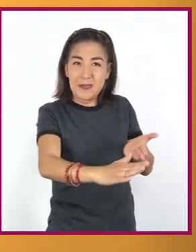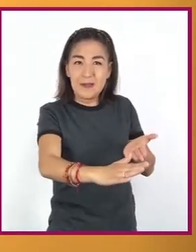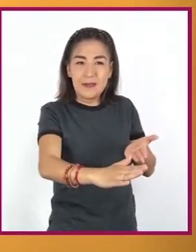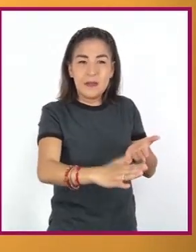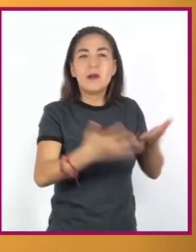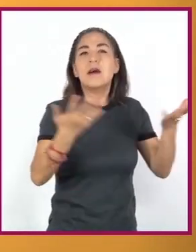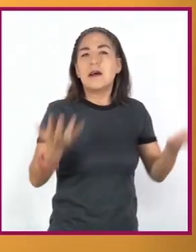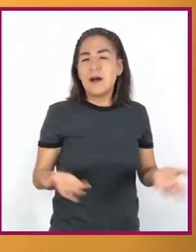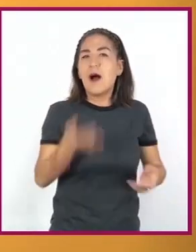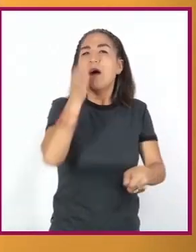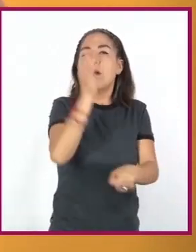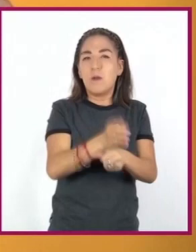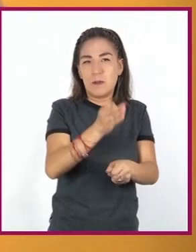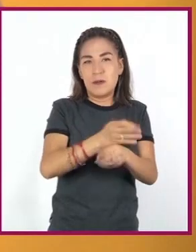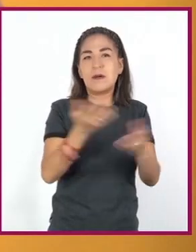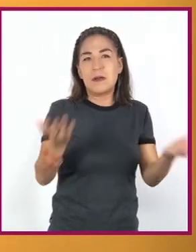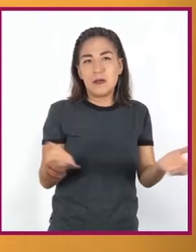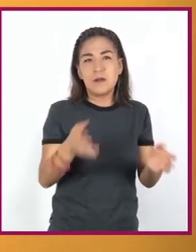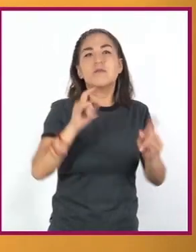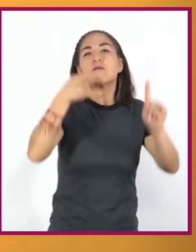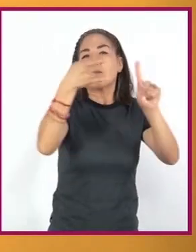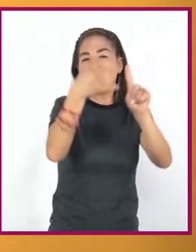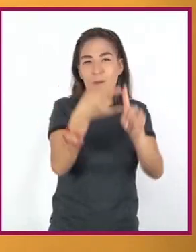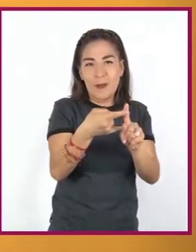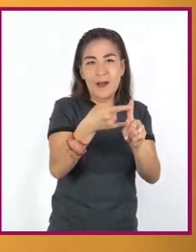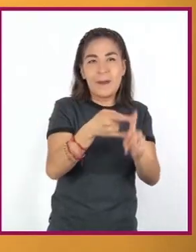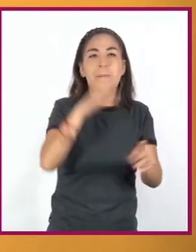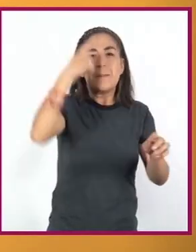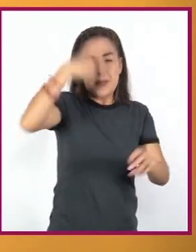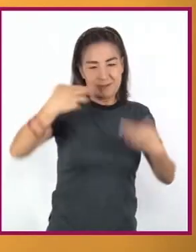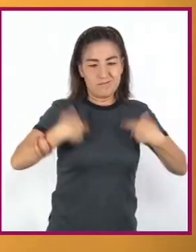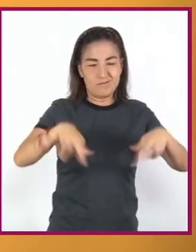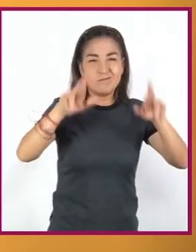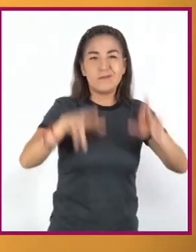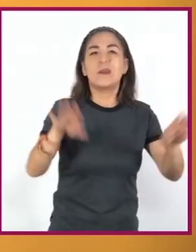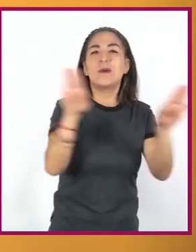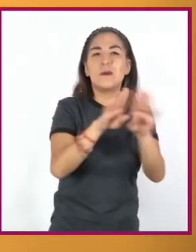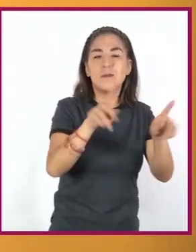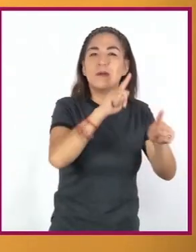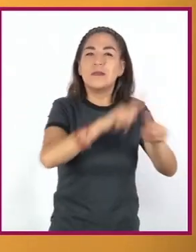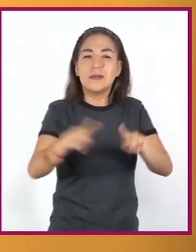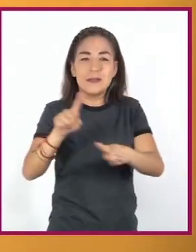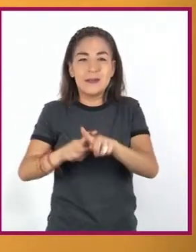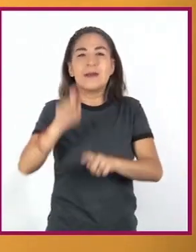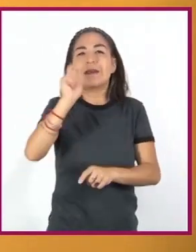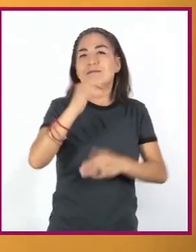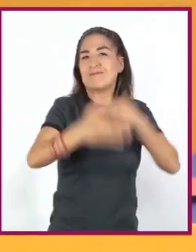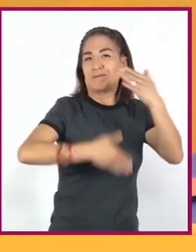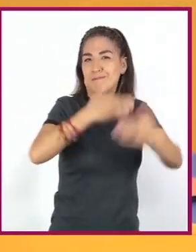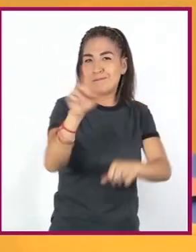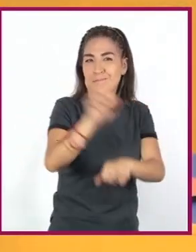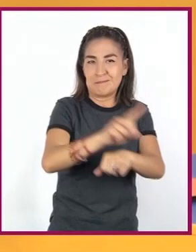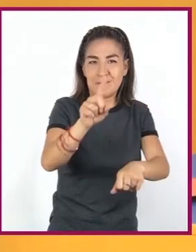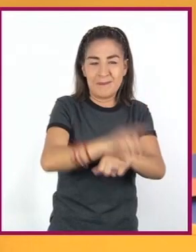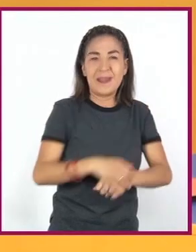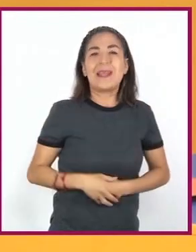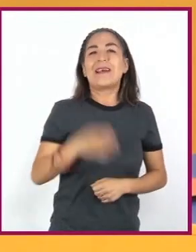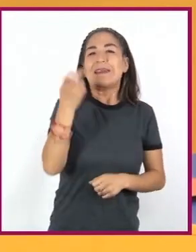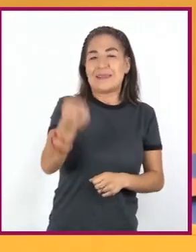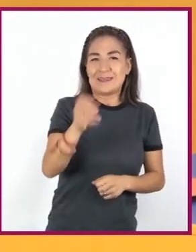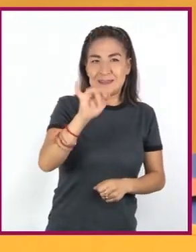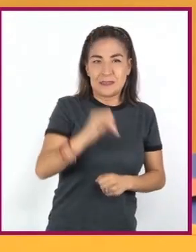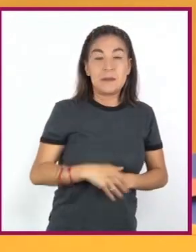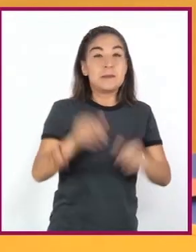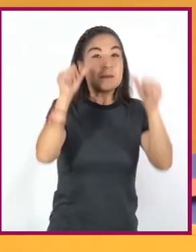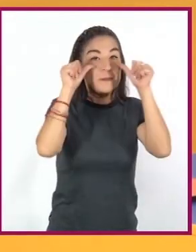En este caso, de un cuadrado para representar situaciones que se pueden dar cotidianamente. Así es.